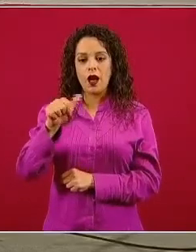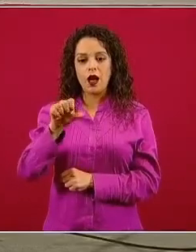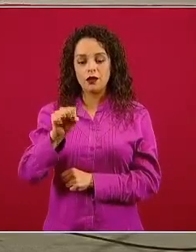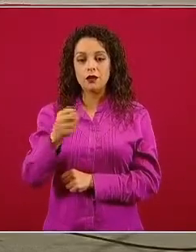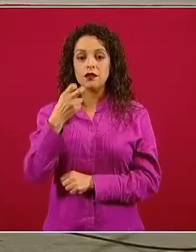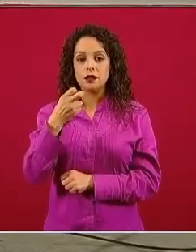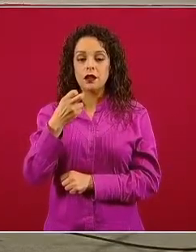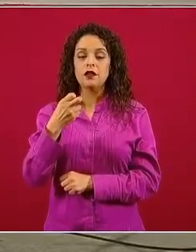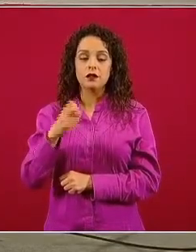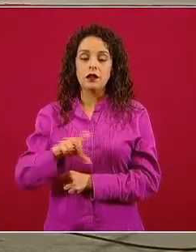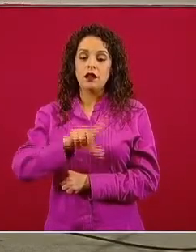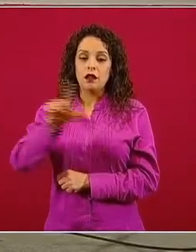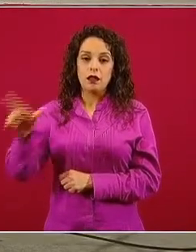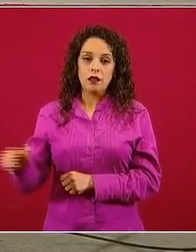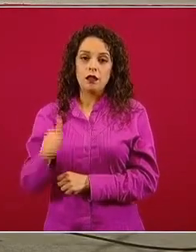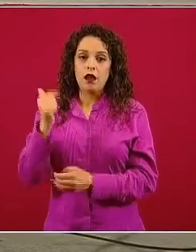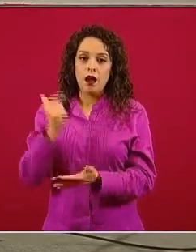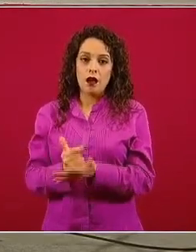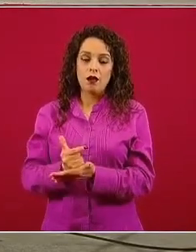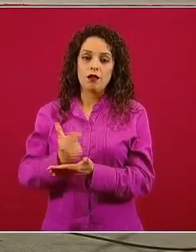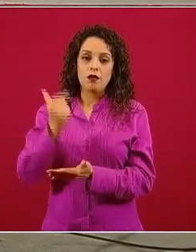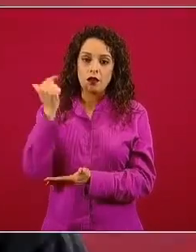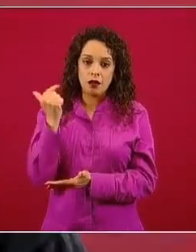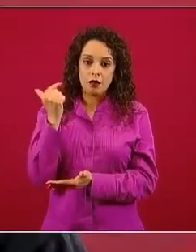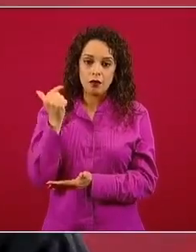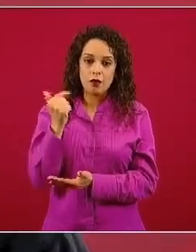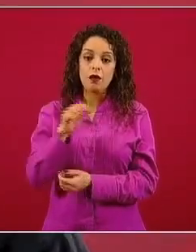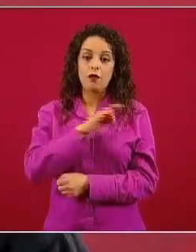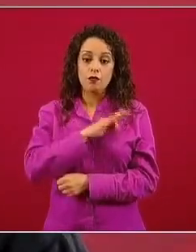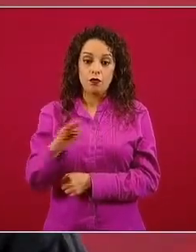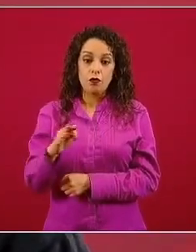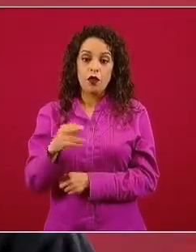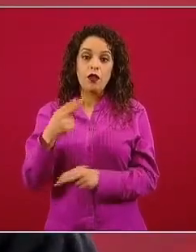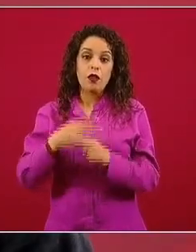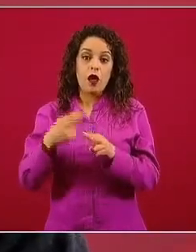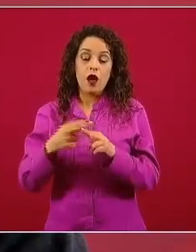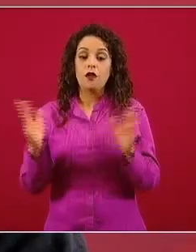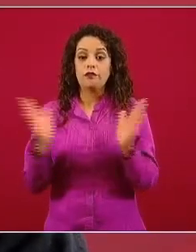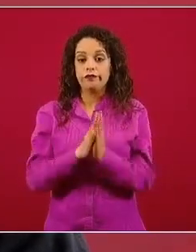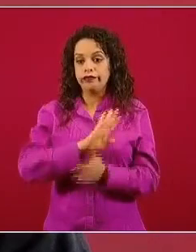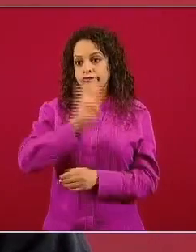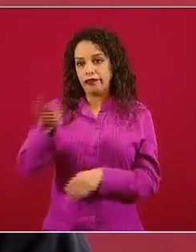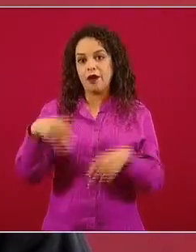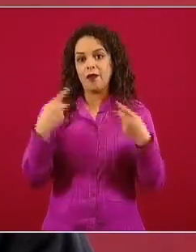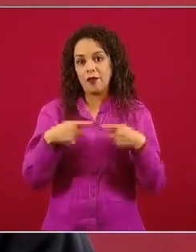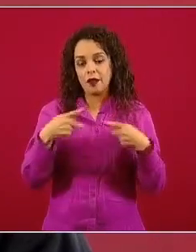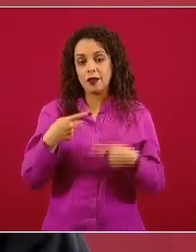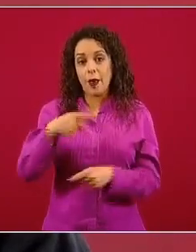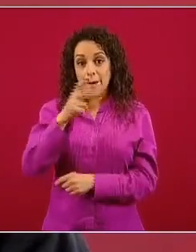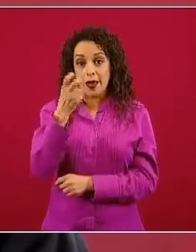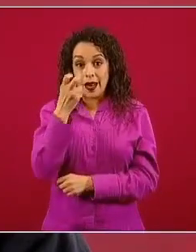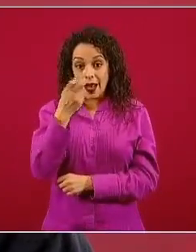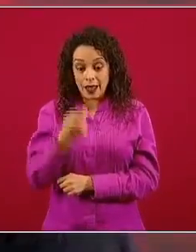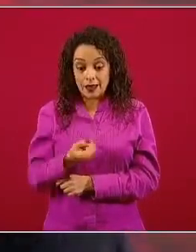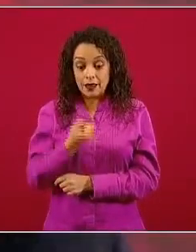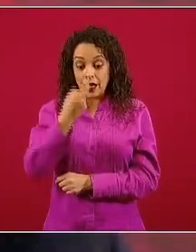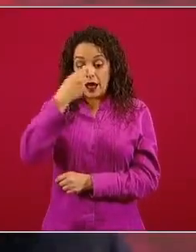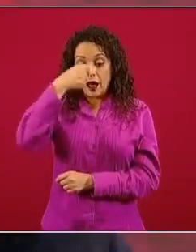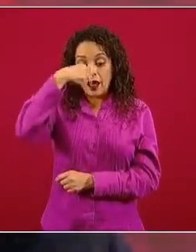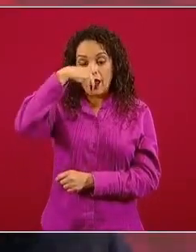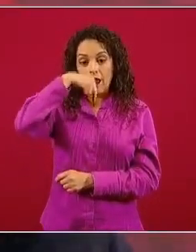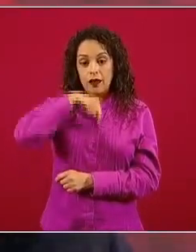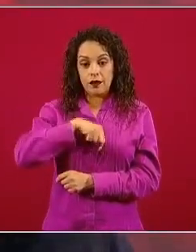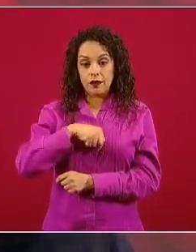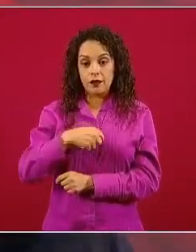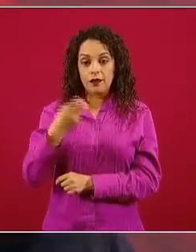graves secundarios que en su momento pueden inclusive llegar hasta la muerte de una persona. Pero hablando de esta entrada, efectivamente estos elementos que